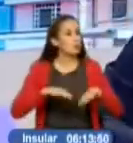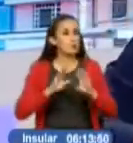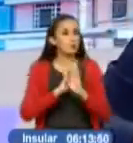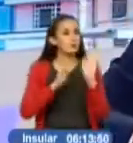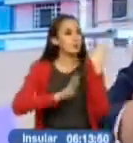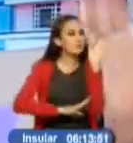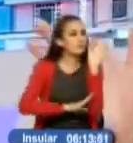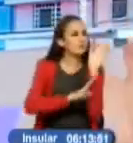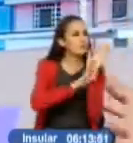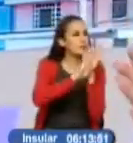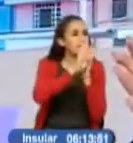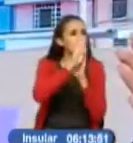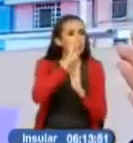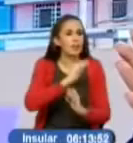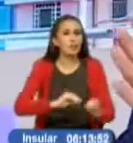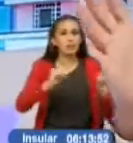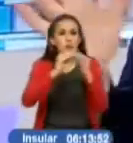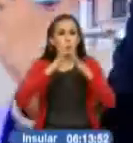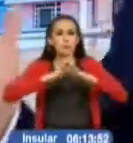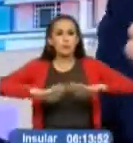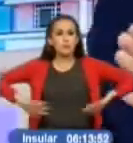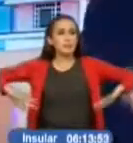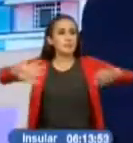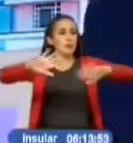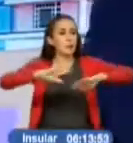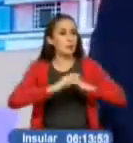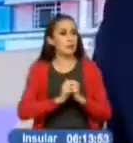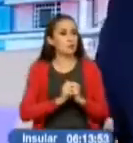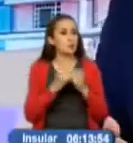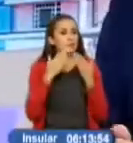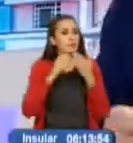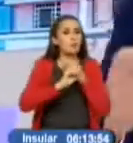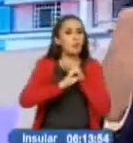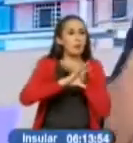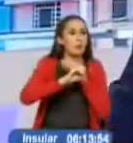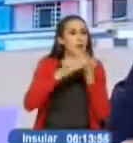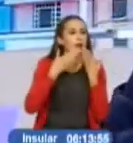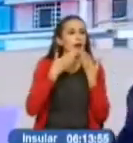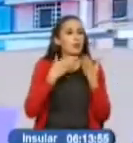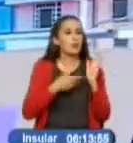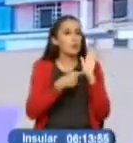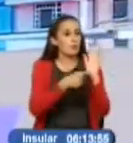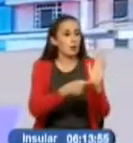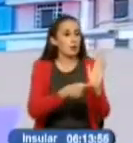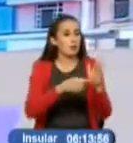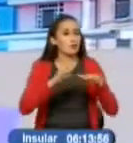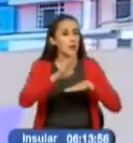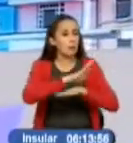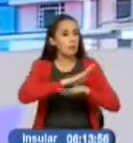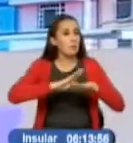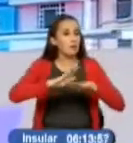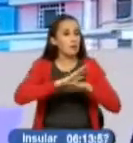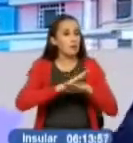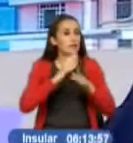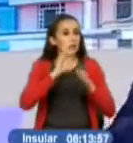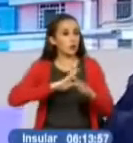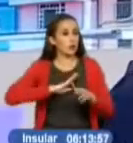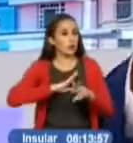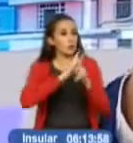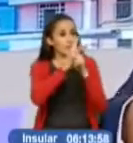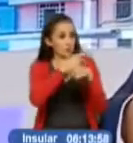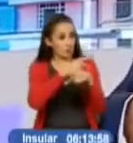una mucha más amplia diversidad. Por el lado de la oferta, ¿qué es lo que estamos haciendo? Hay el planteamiento del bachillerato técnico productivo, hay